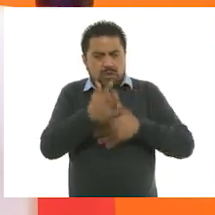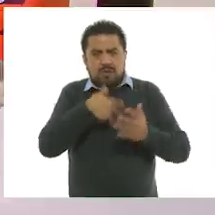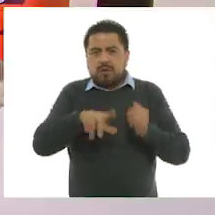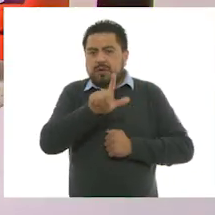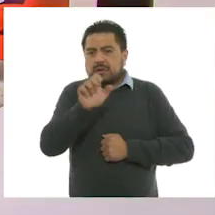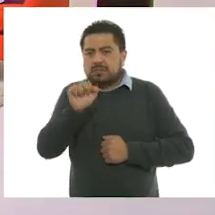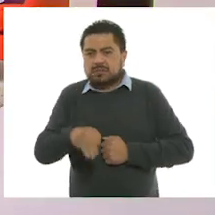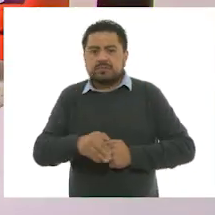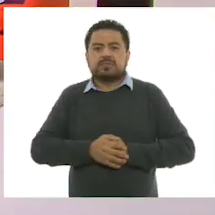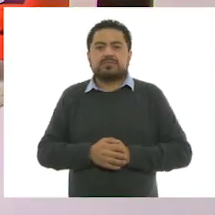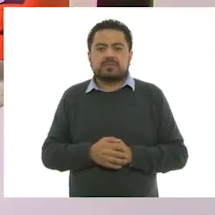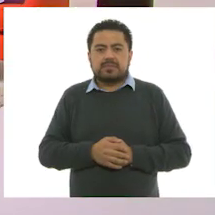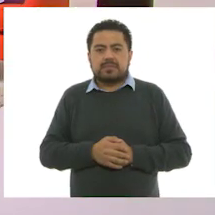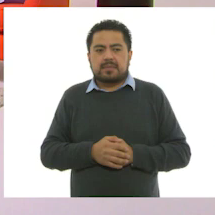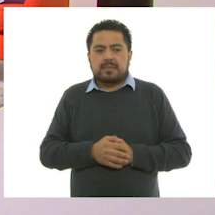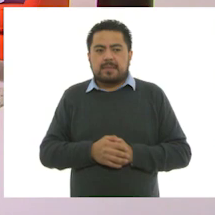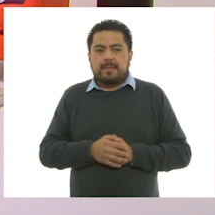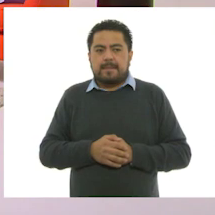señas?